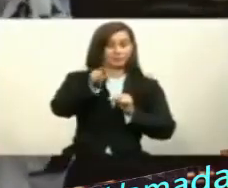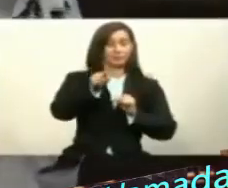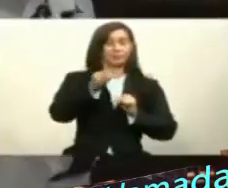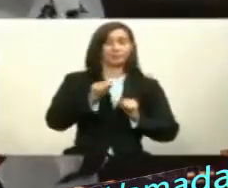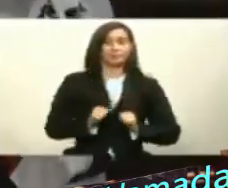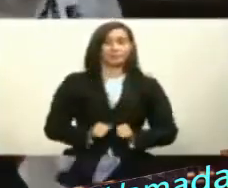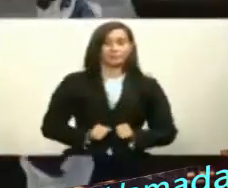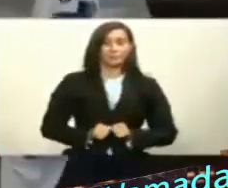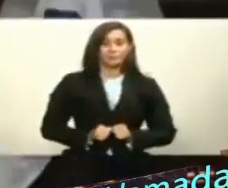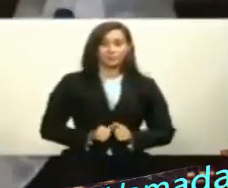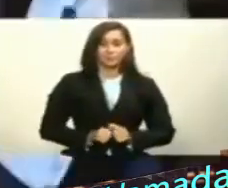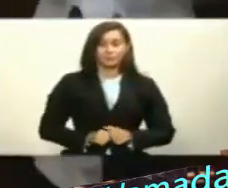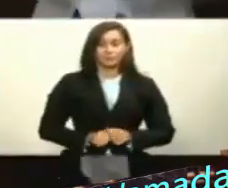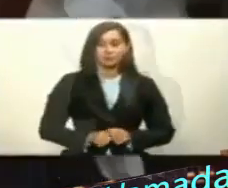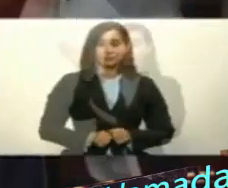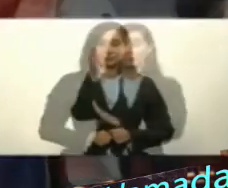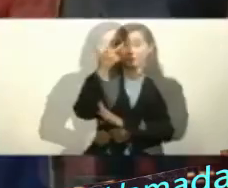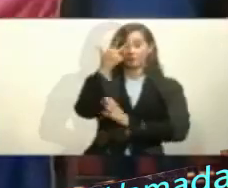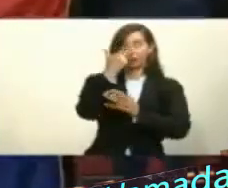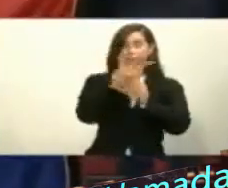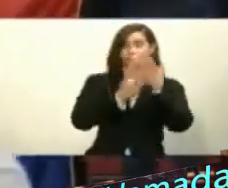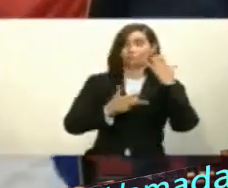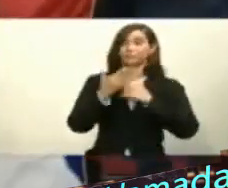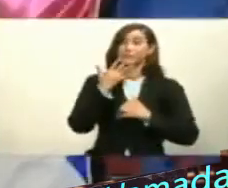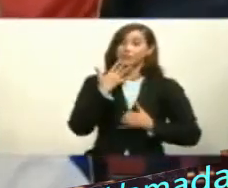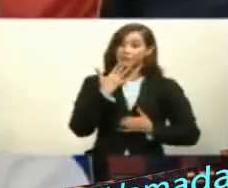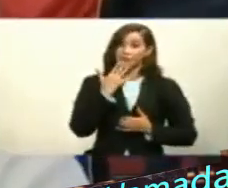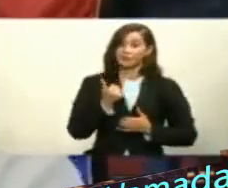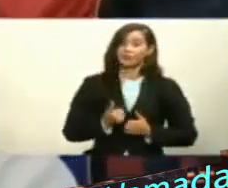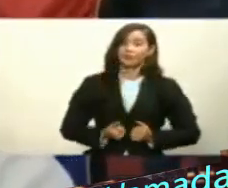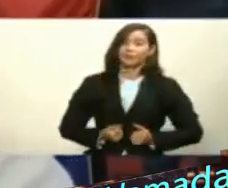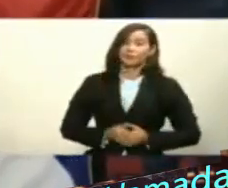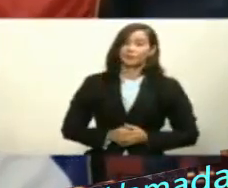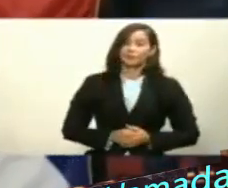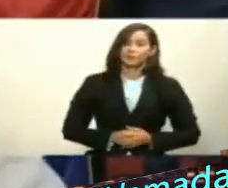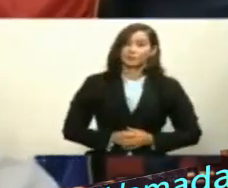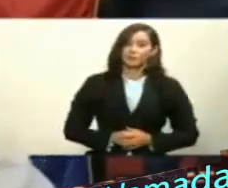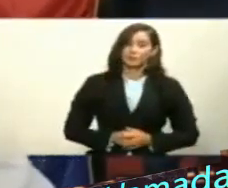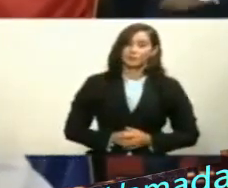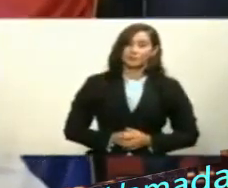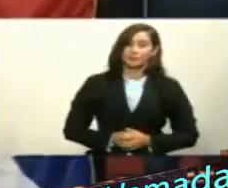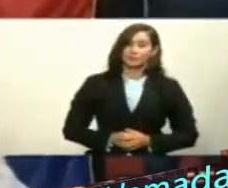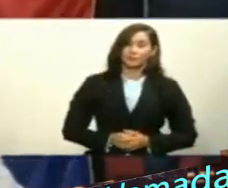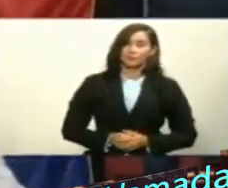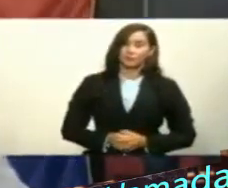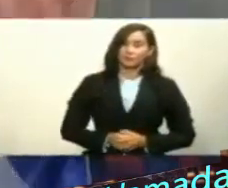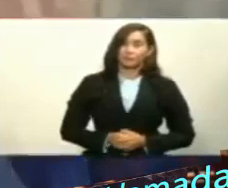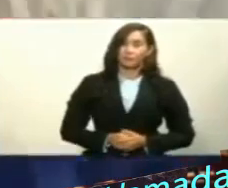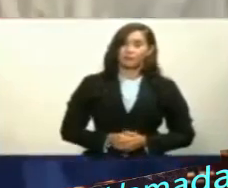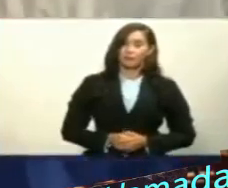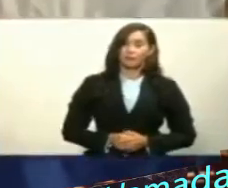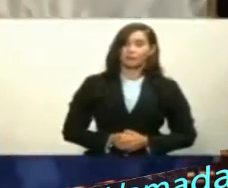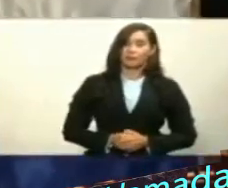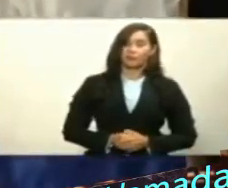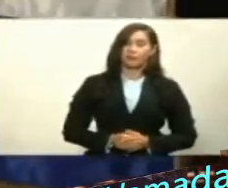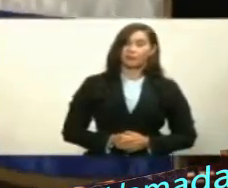el mandatario Luis Abinader entregó la bandera y despidió a las campeonas Águilas del Cibao para que estén en esta